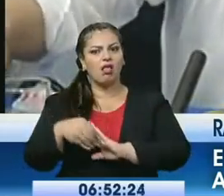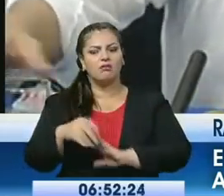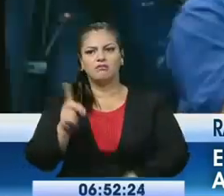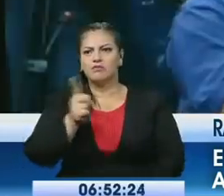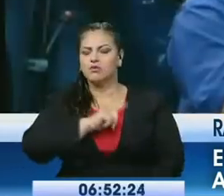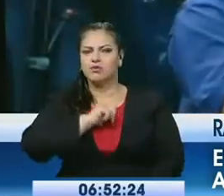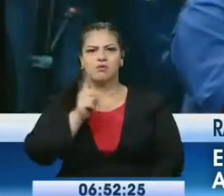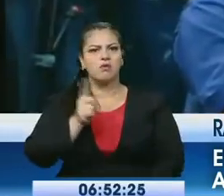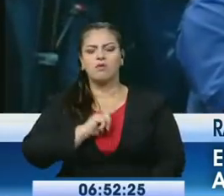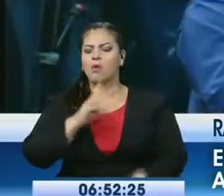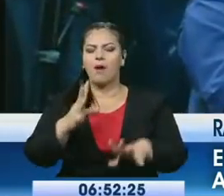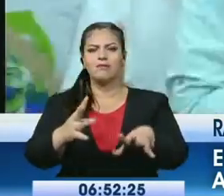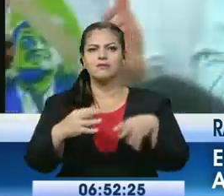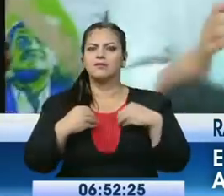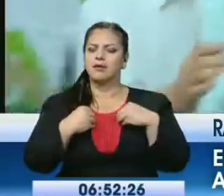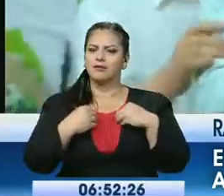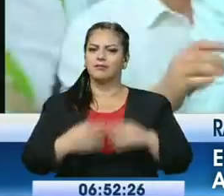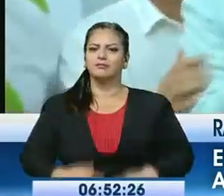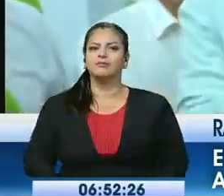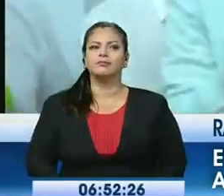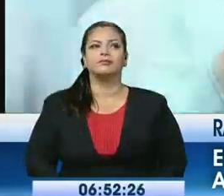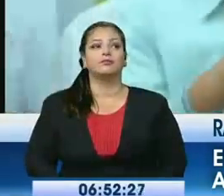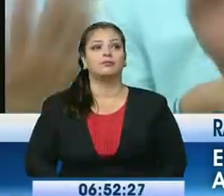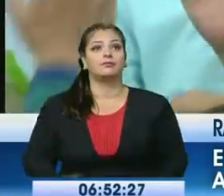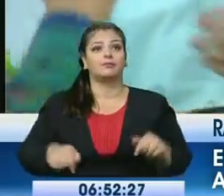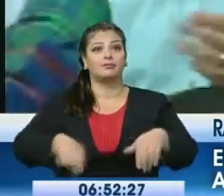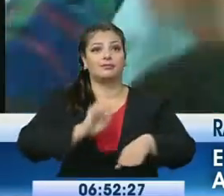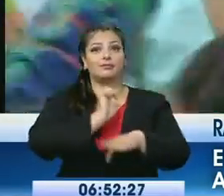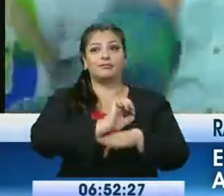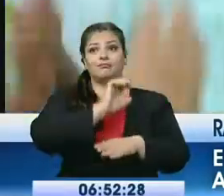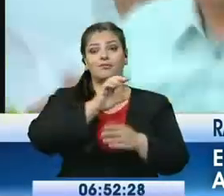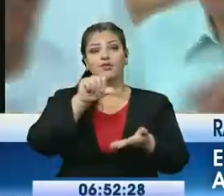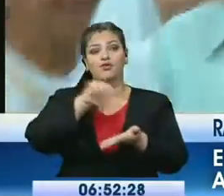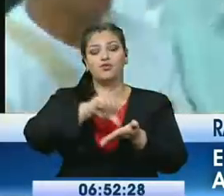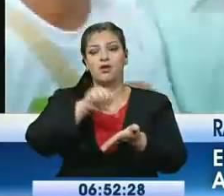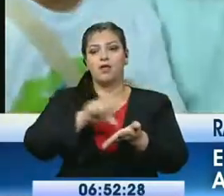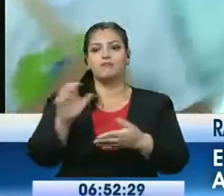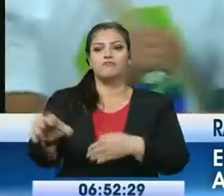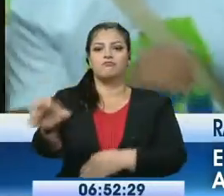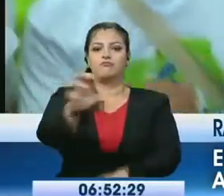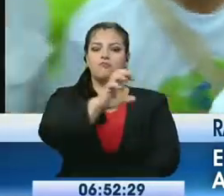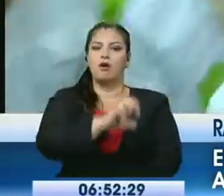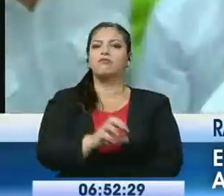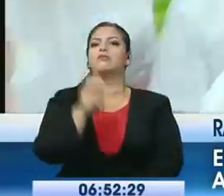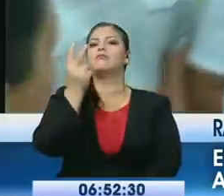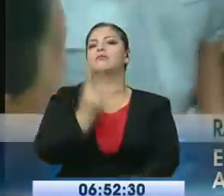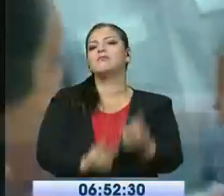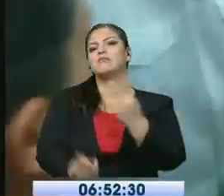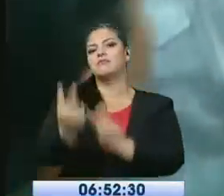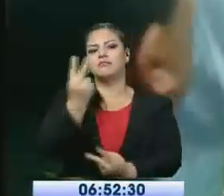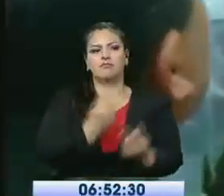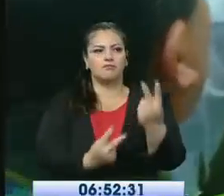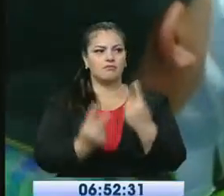Correa recorrerá varias ciudades del país hasta el próximo 4 de diciembre, fecha